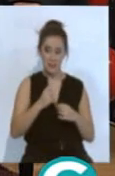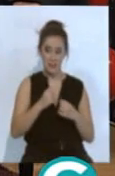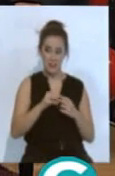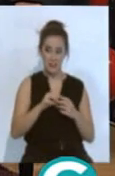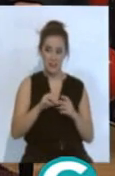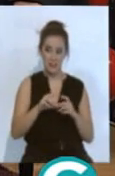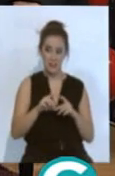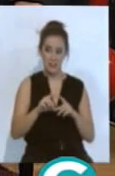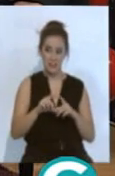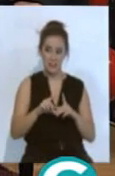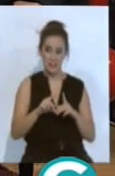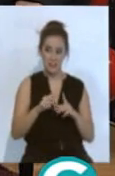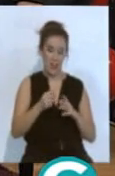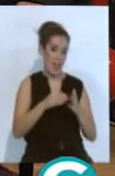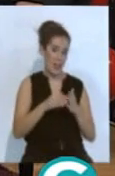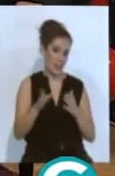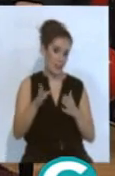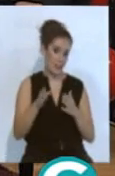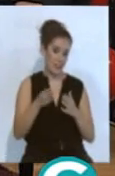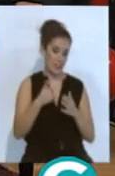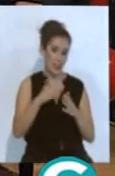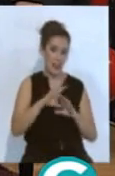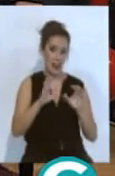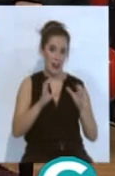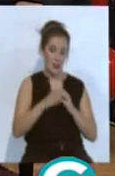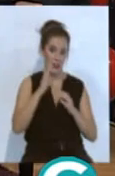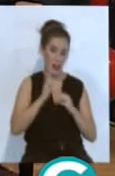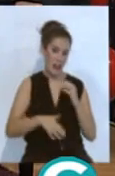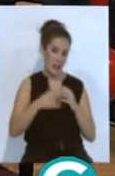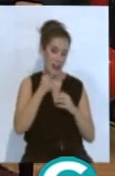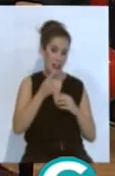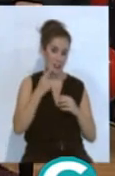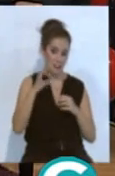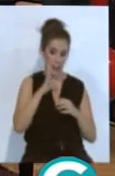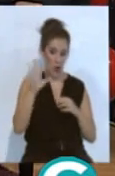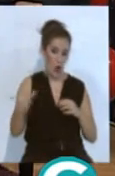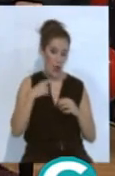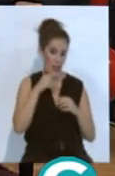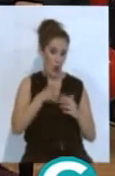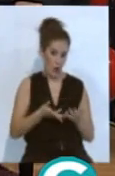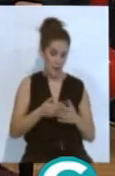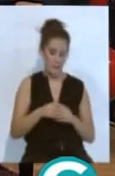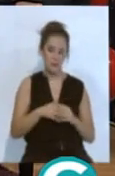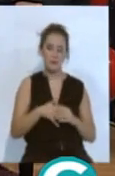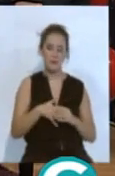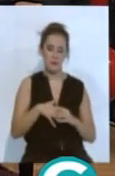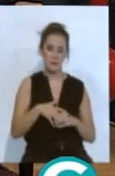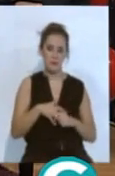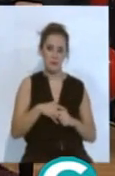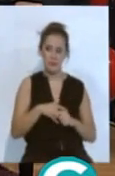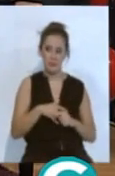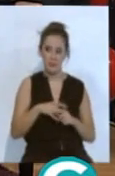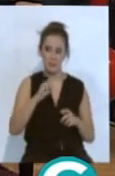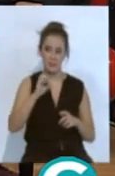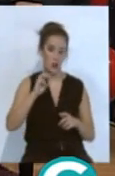descartó. Ahí es donde se descartó aquello del comando rebanada, el batallón rebanada que rescatáis ahora, ¿no? Sí. Ahí es. Que era